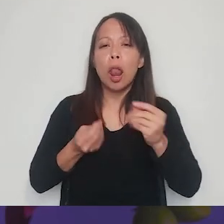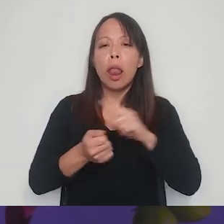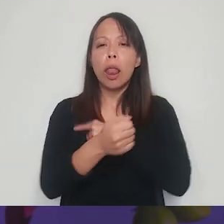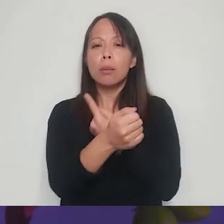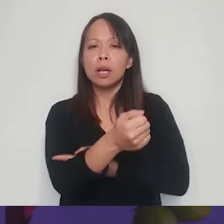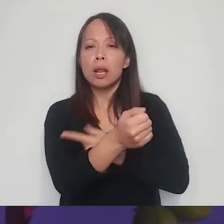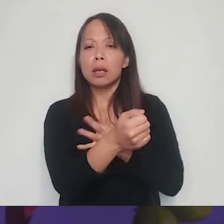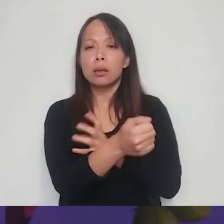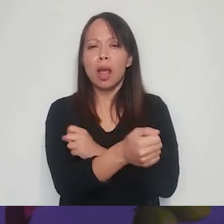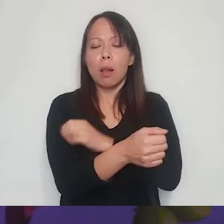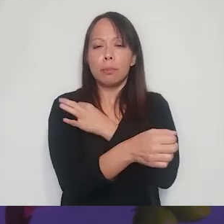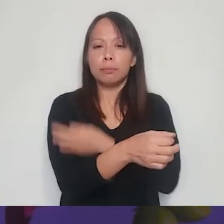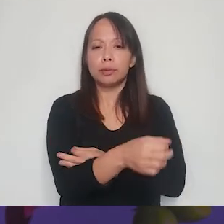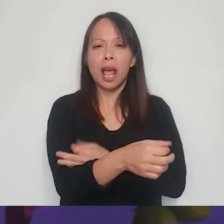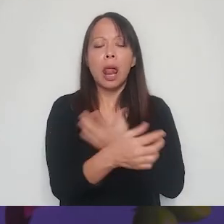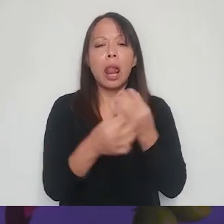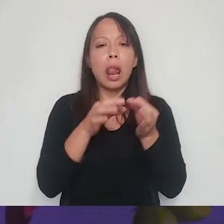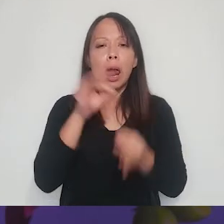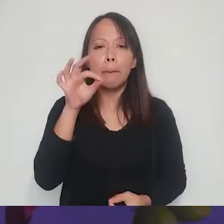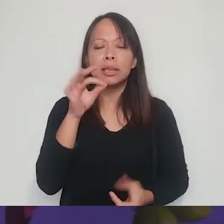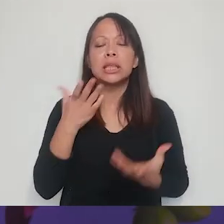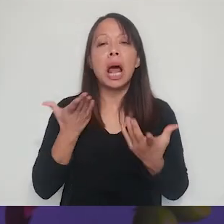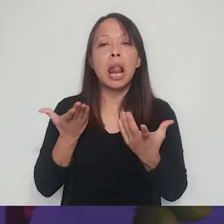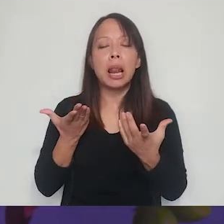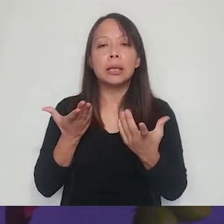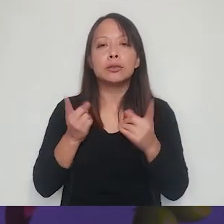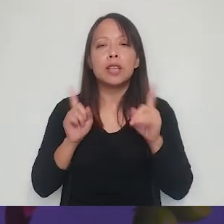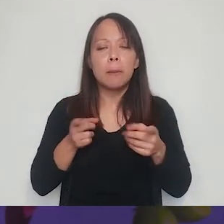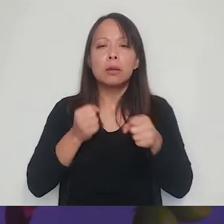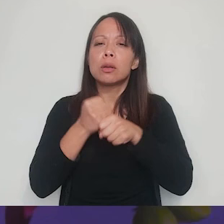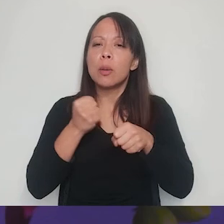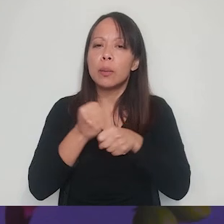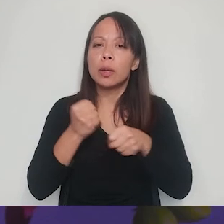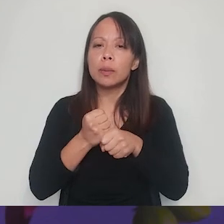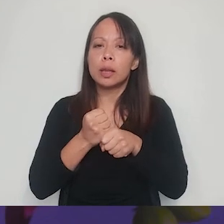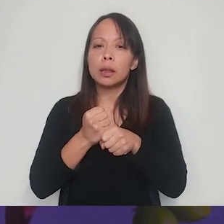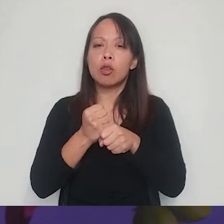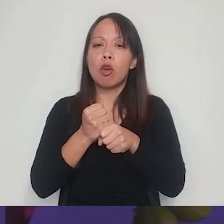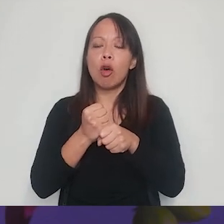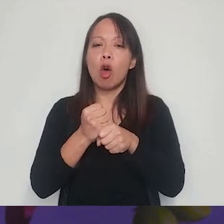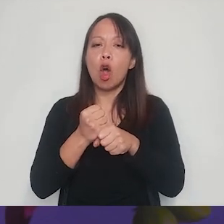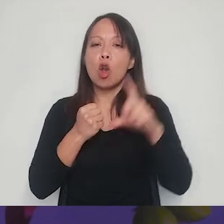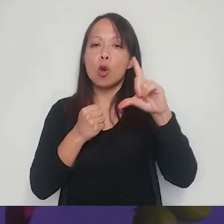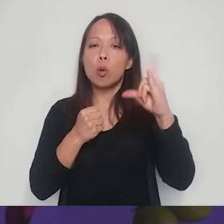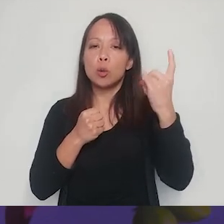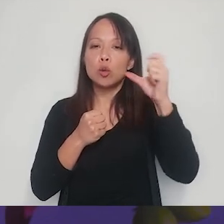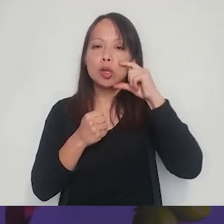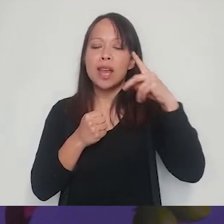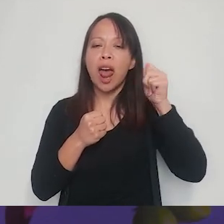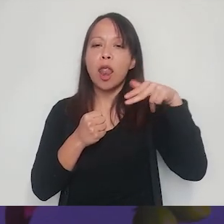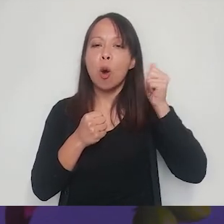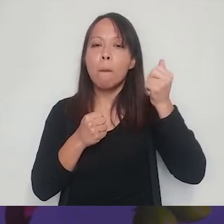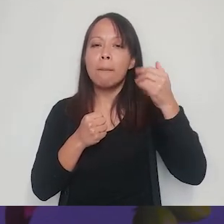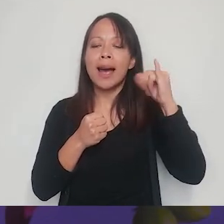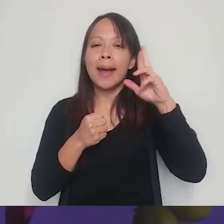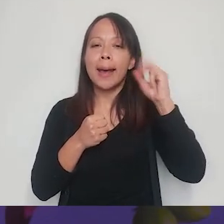en la terapia de la atrofia muscular espinal. La inmensa mayoría del trabajo fue hecha por este estudiante de